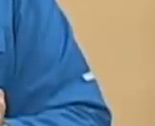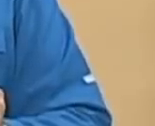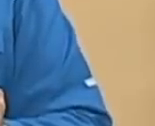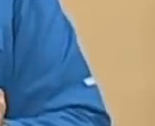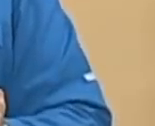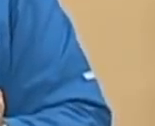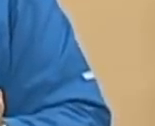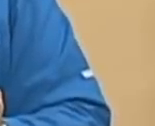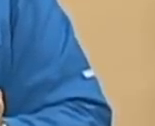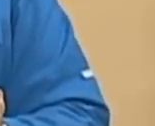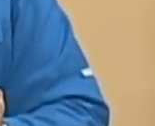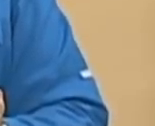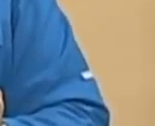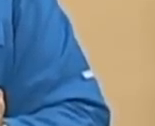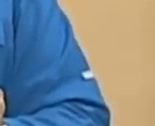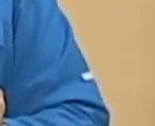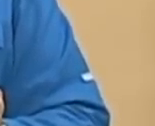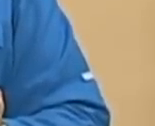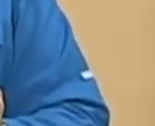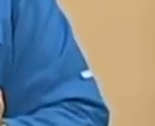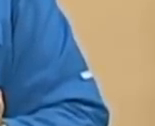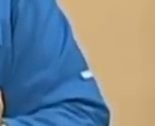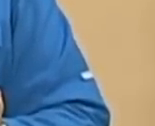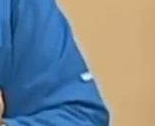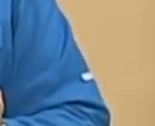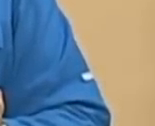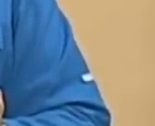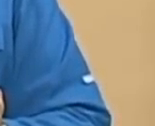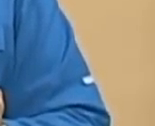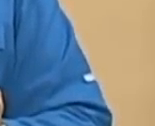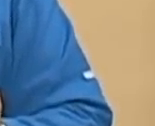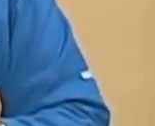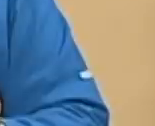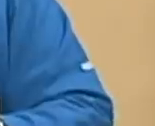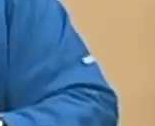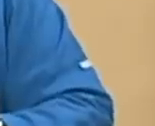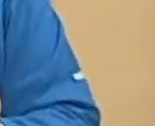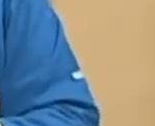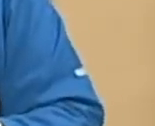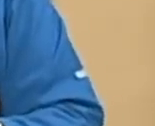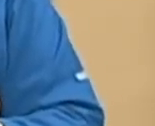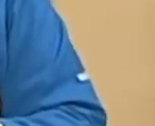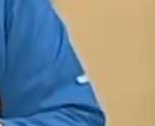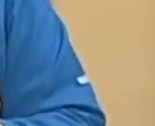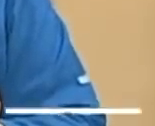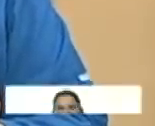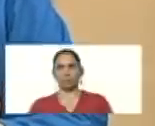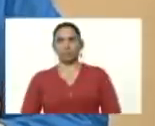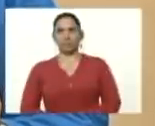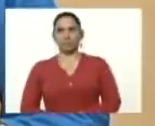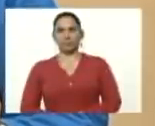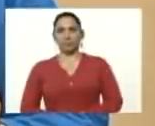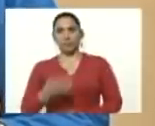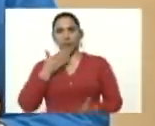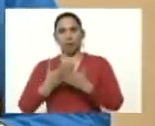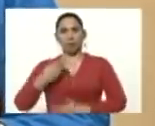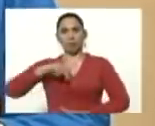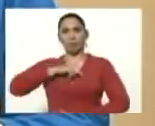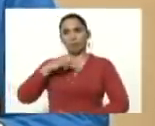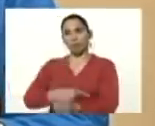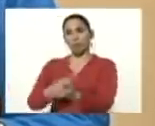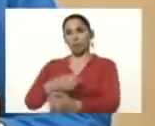todos los días. Gracias a la República Islámica de Irán, a nuestros hermanos iraníes que